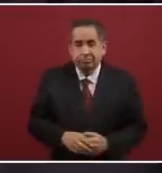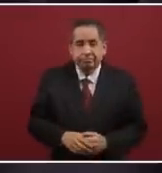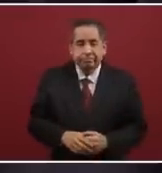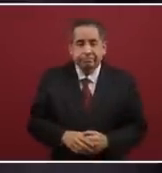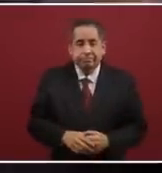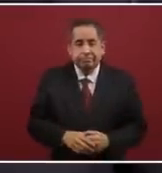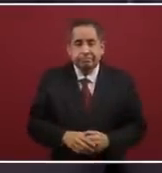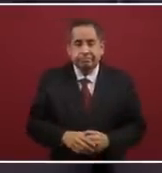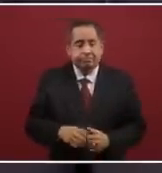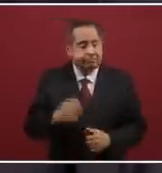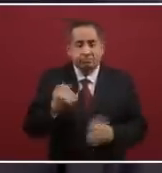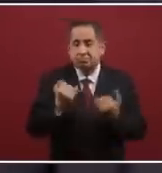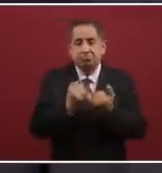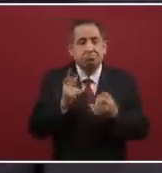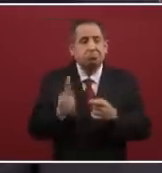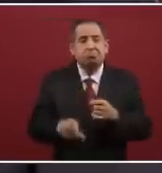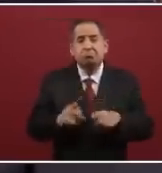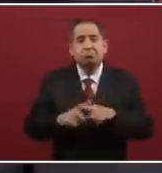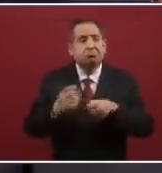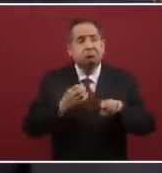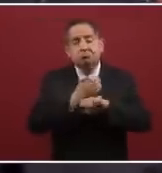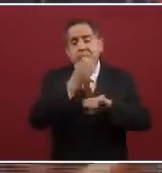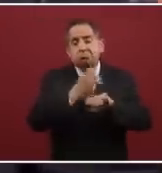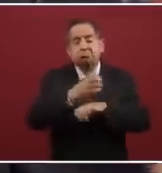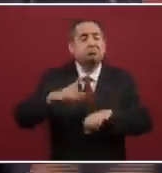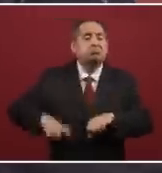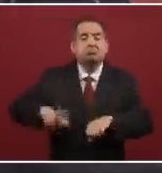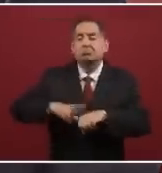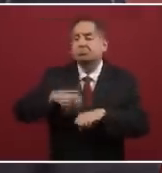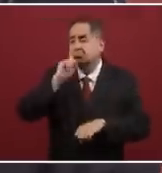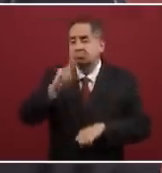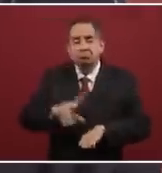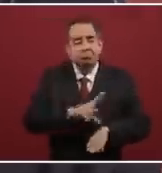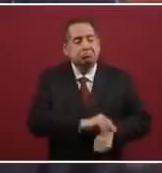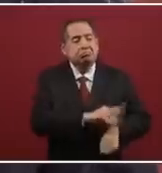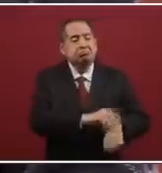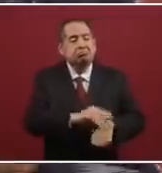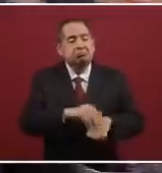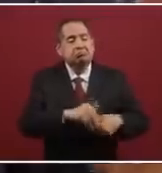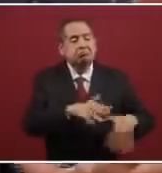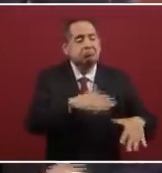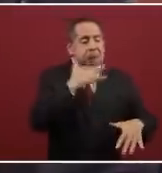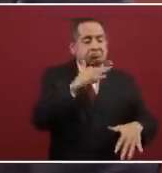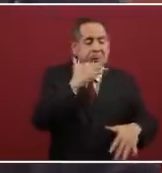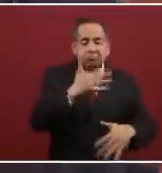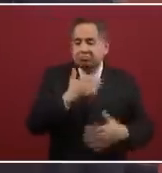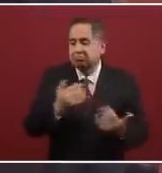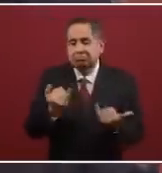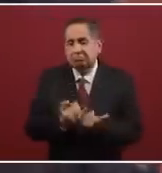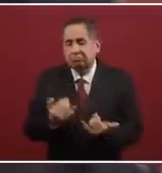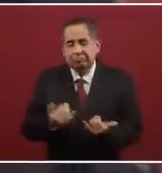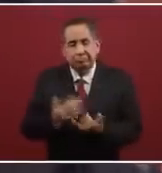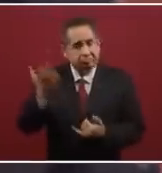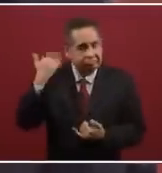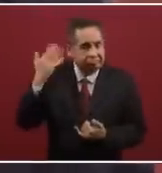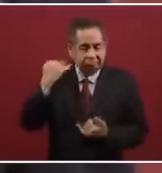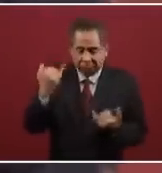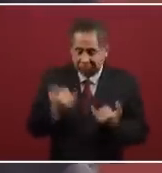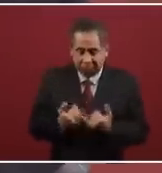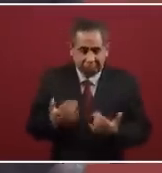Y así en los estados. Ni modo que se hace un